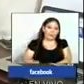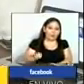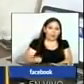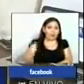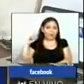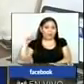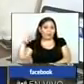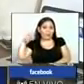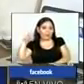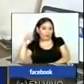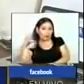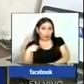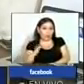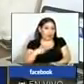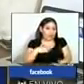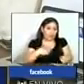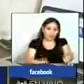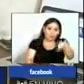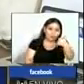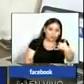tenía la capacidad O no tenía el celular